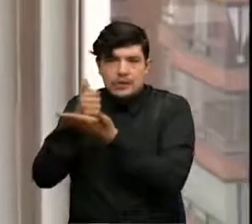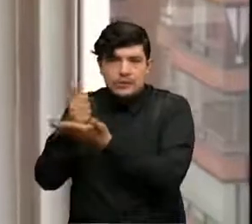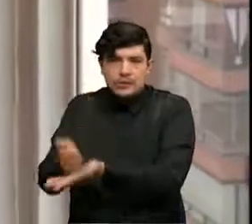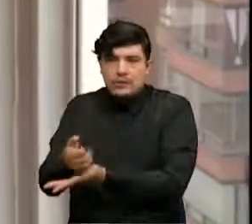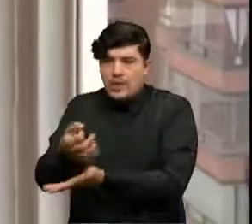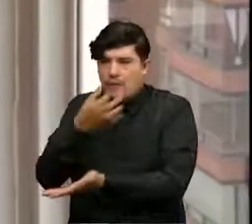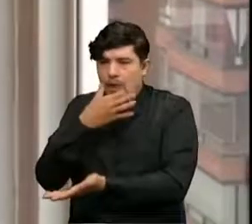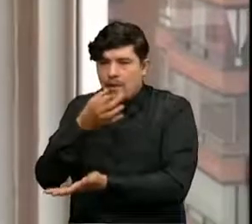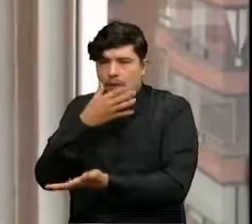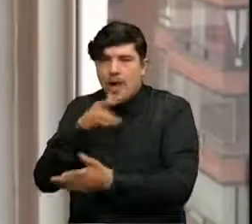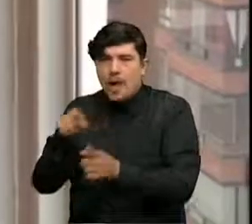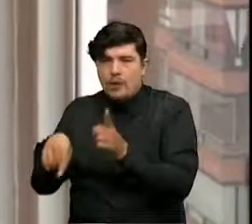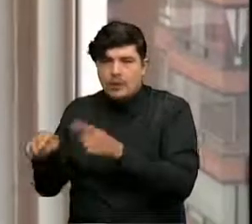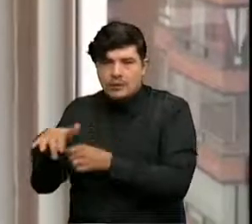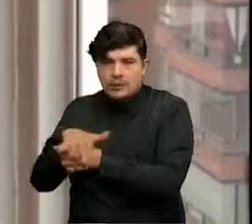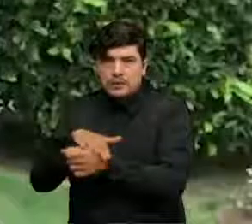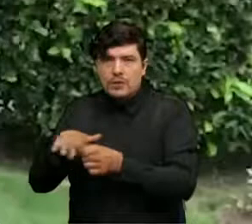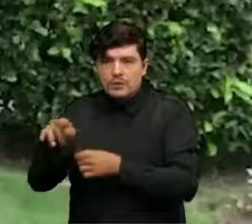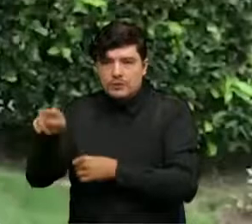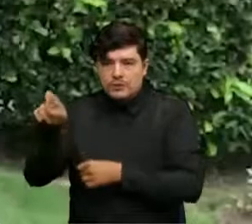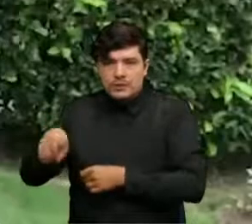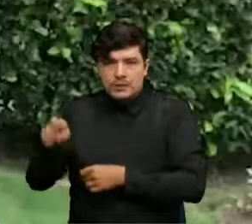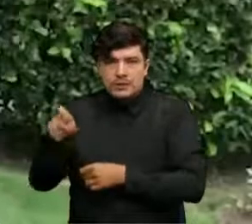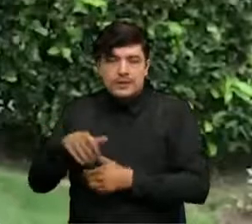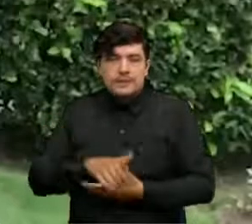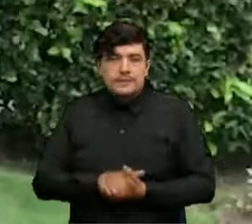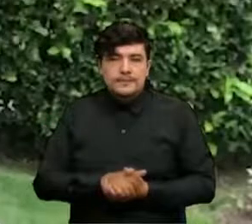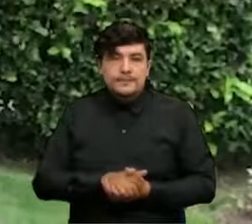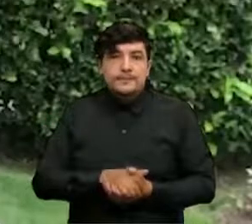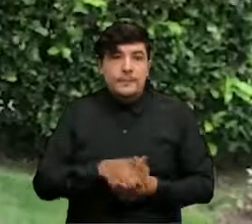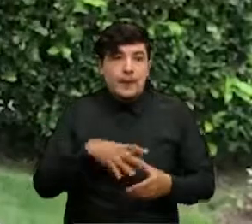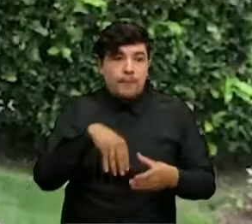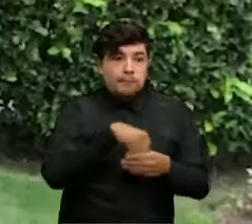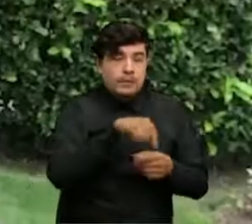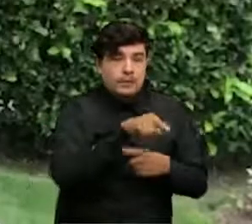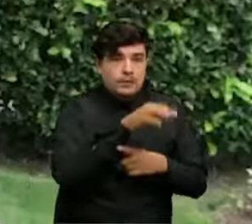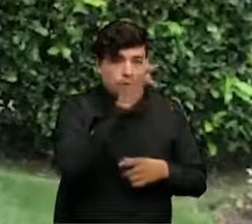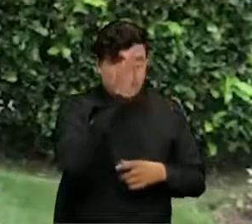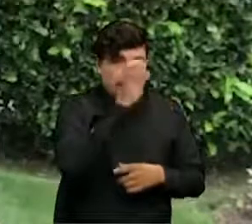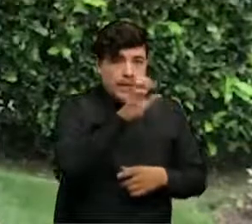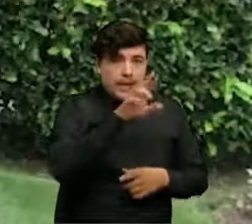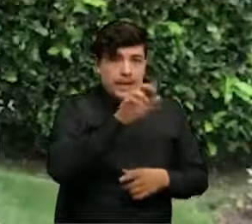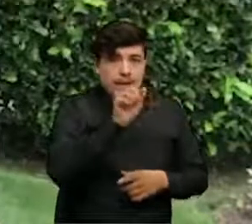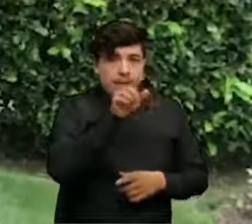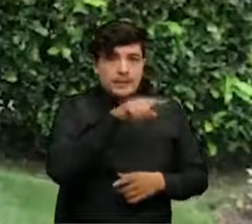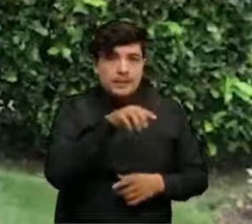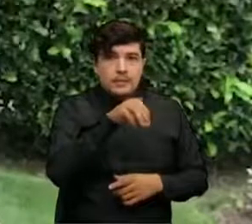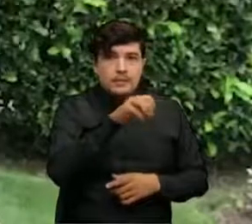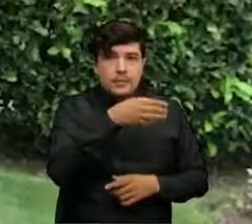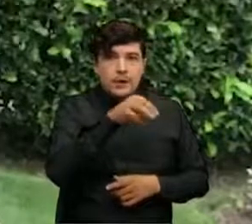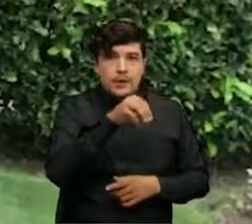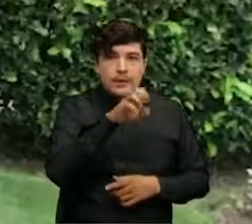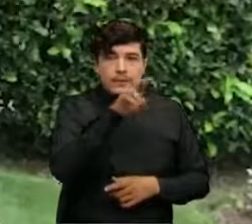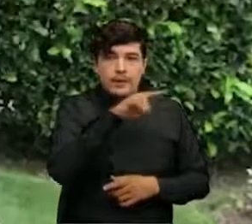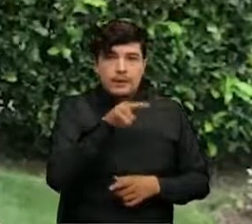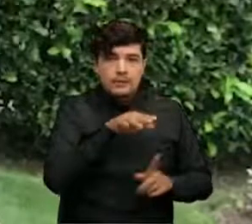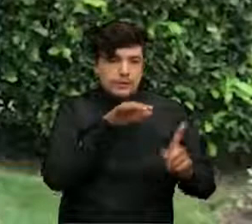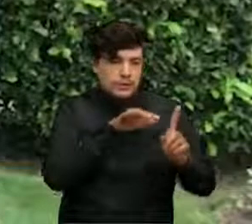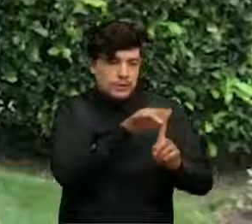casos en que lo necesiten y todo tipo de apoyo. En nuestro hospital, que es el Erasmo Meoz, tenemos una incidencia de